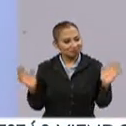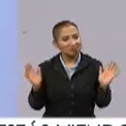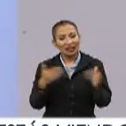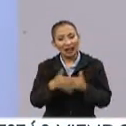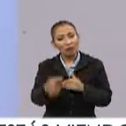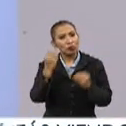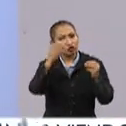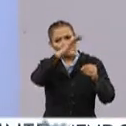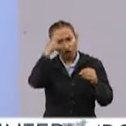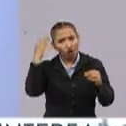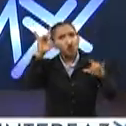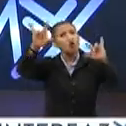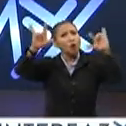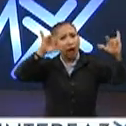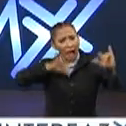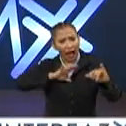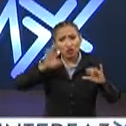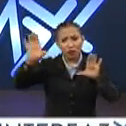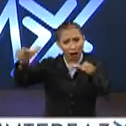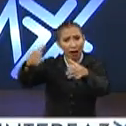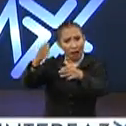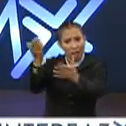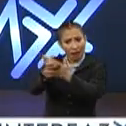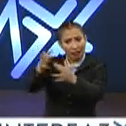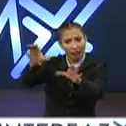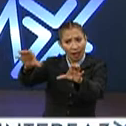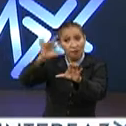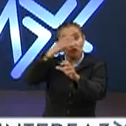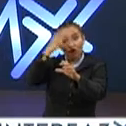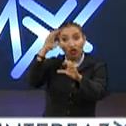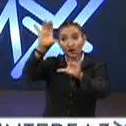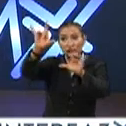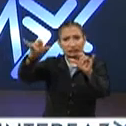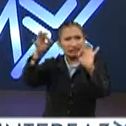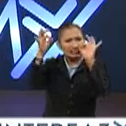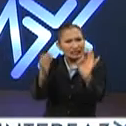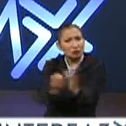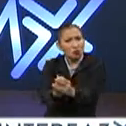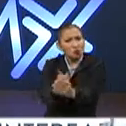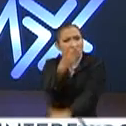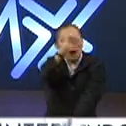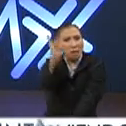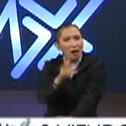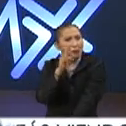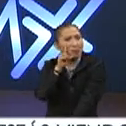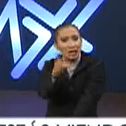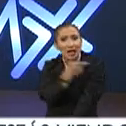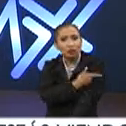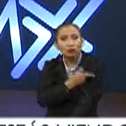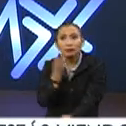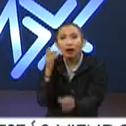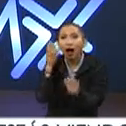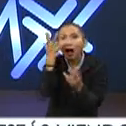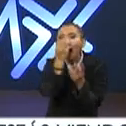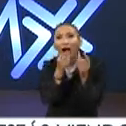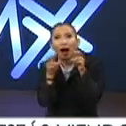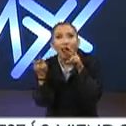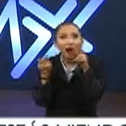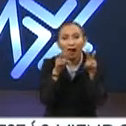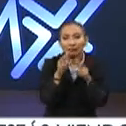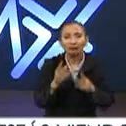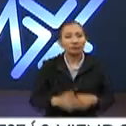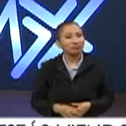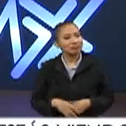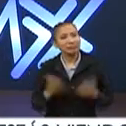muchas fotografías también de ella, hay un apartado muy importante, muy intenso de fotografías. Inédito. Además, y que gusta muchísimo. En